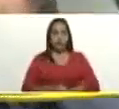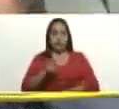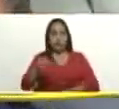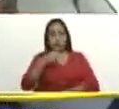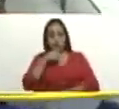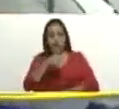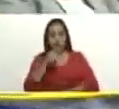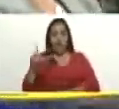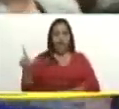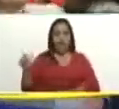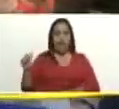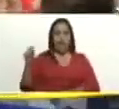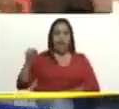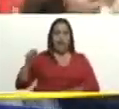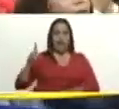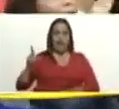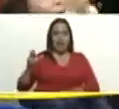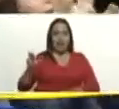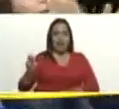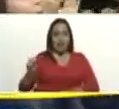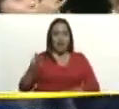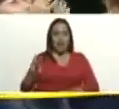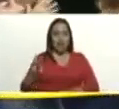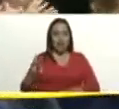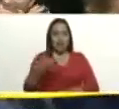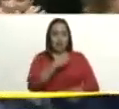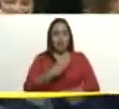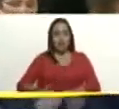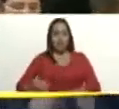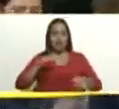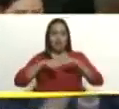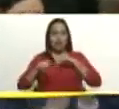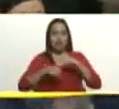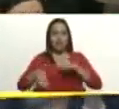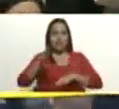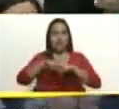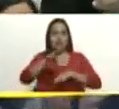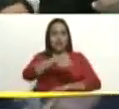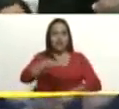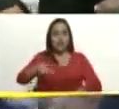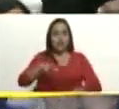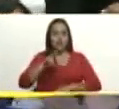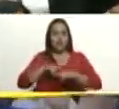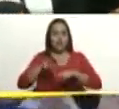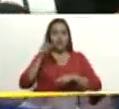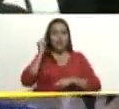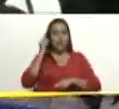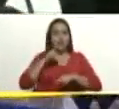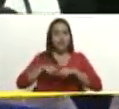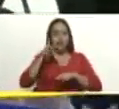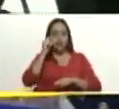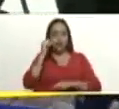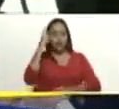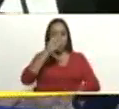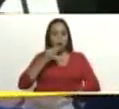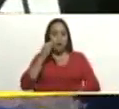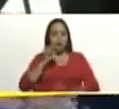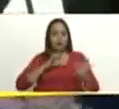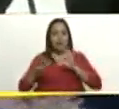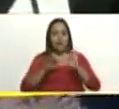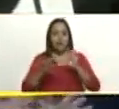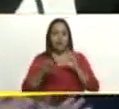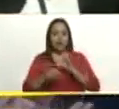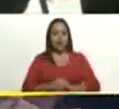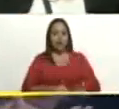¿vale?, presidente del movimiento de niños, niñas y jóvenes del Teatro